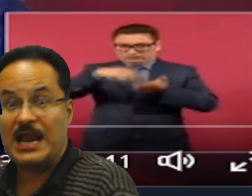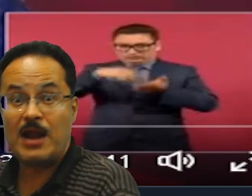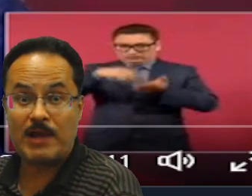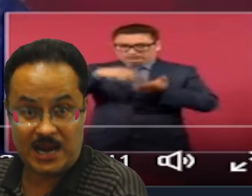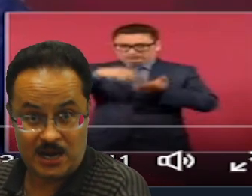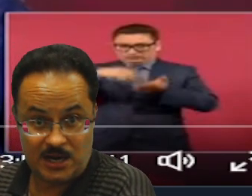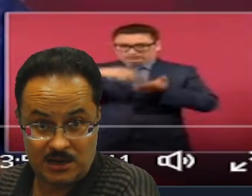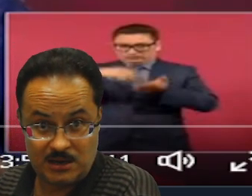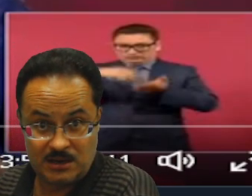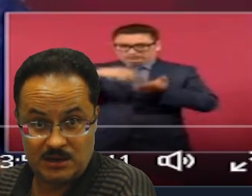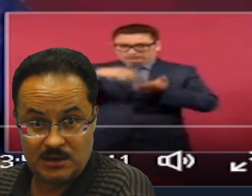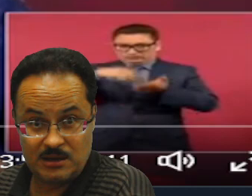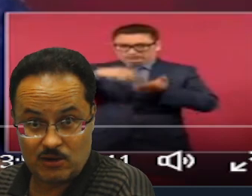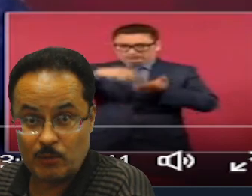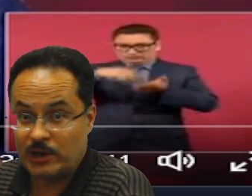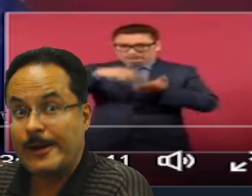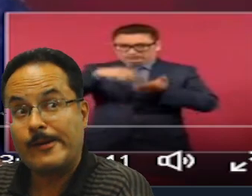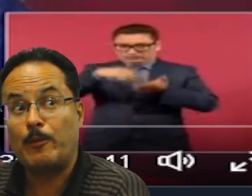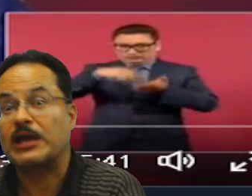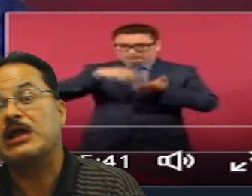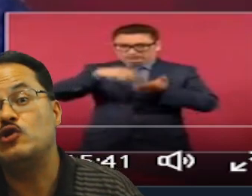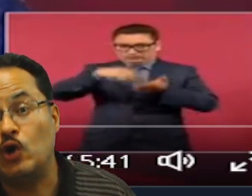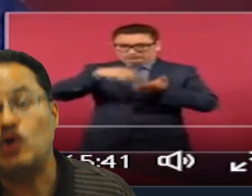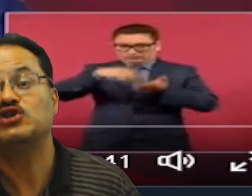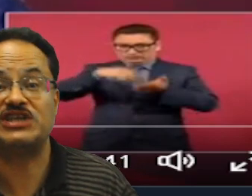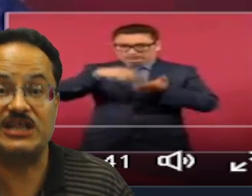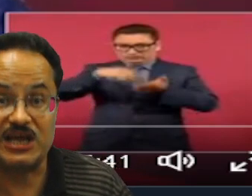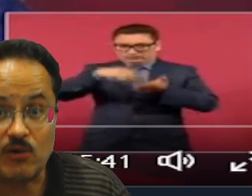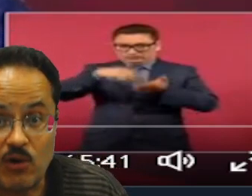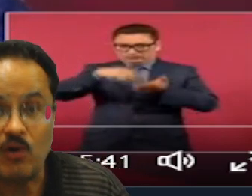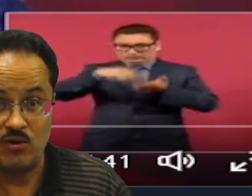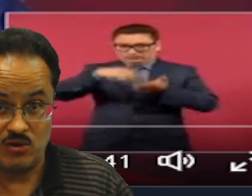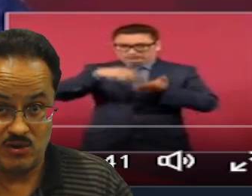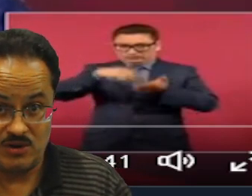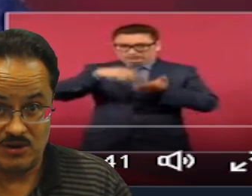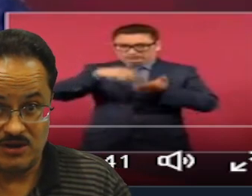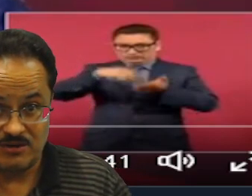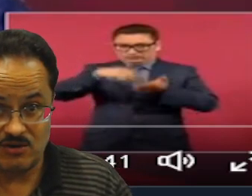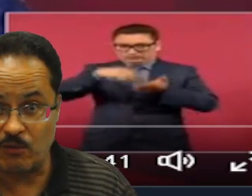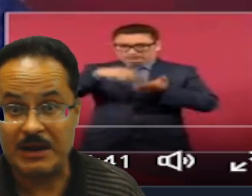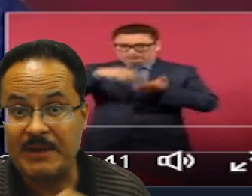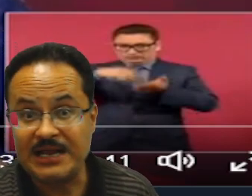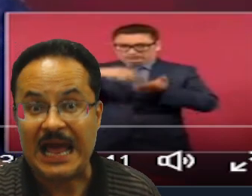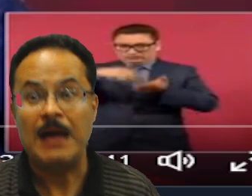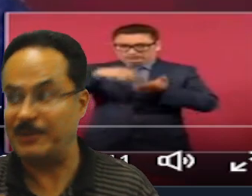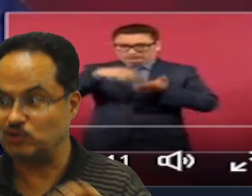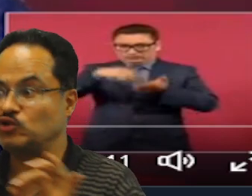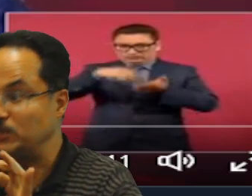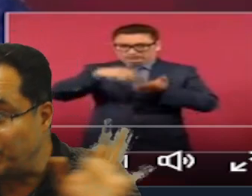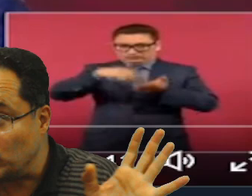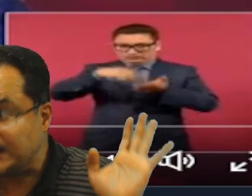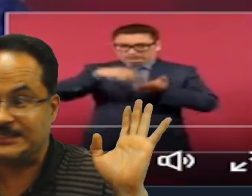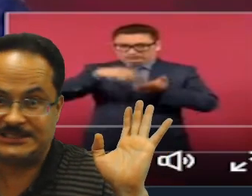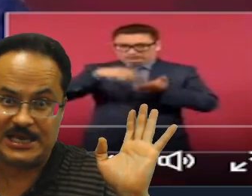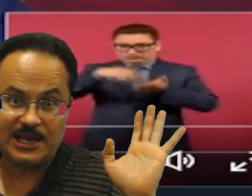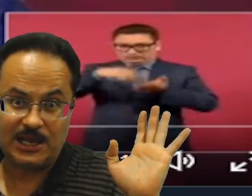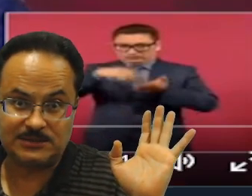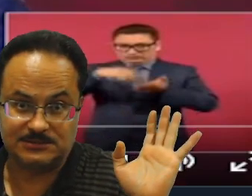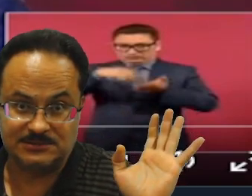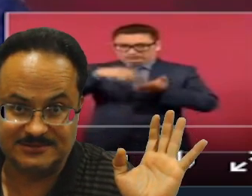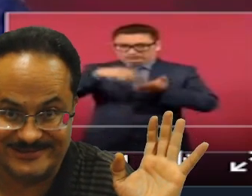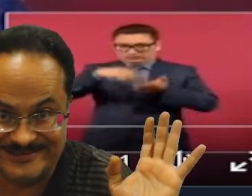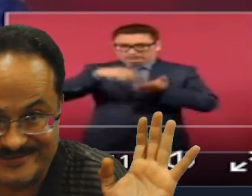como el Héroe como el Héroe porque no se dejó como la Marina pero son hipótesis